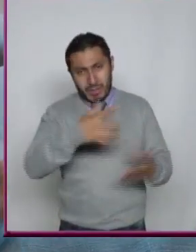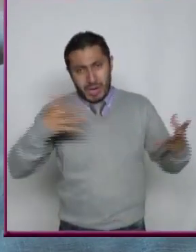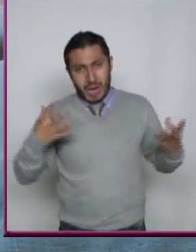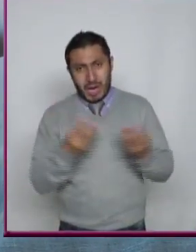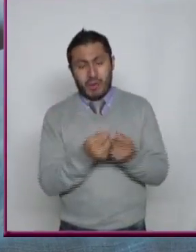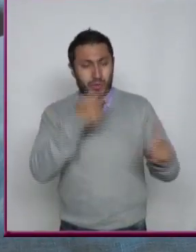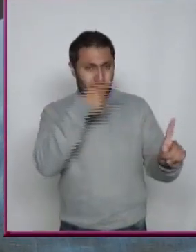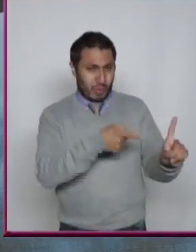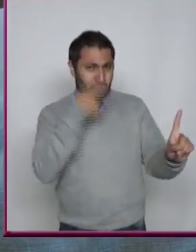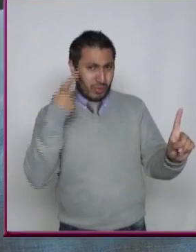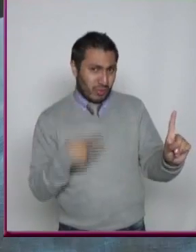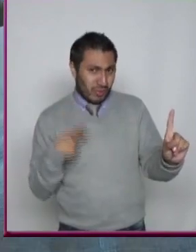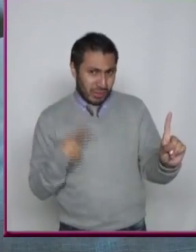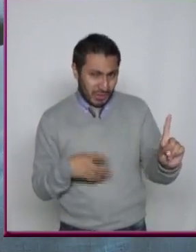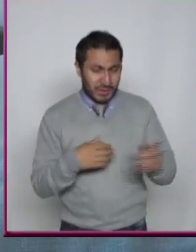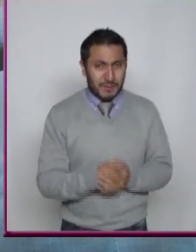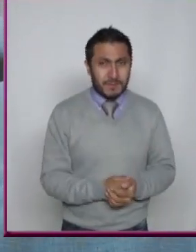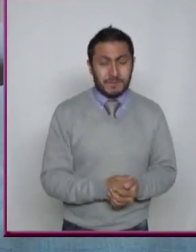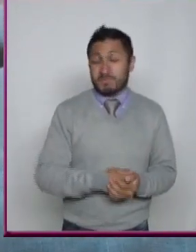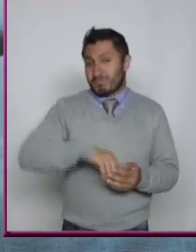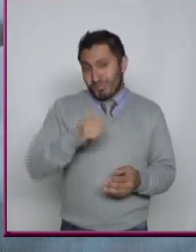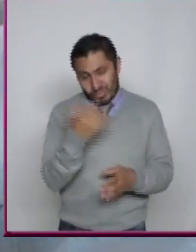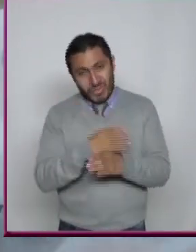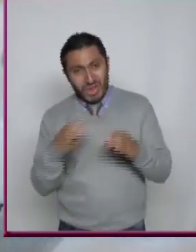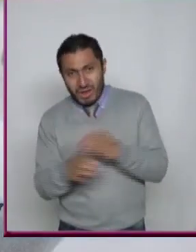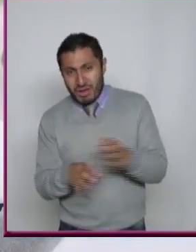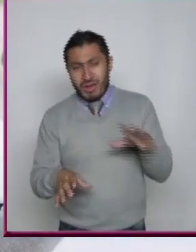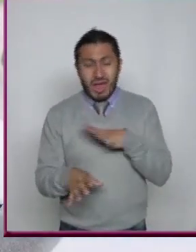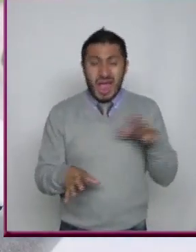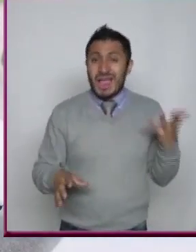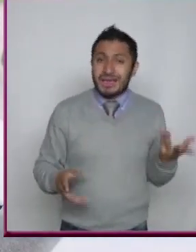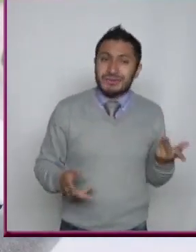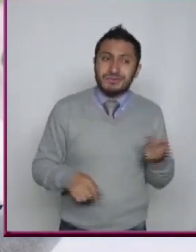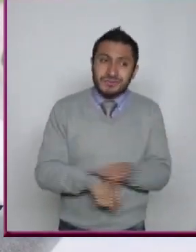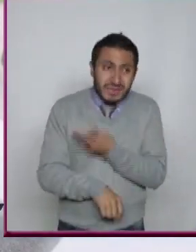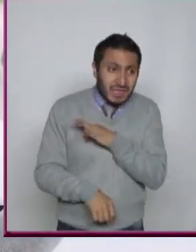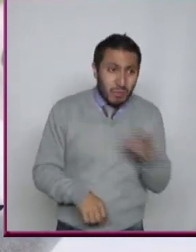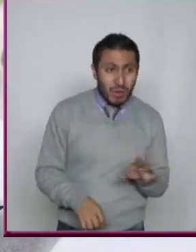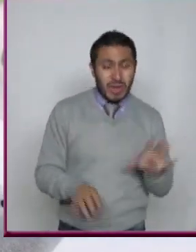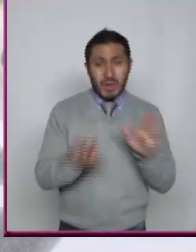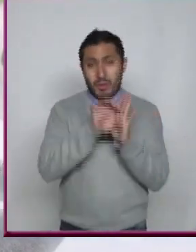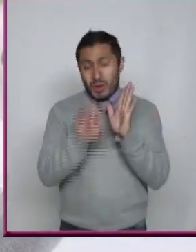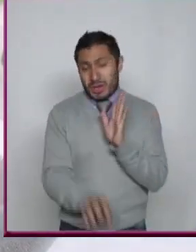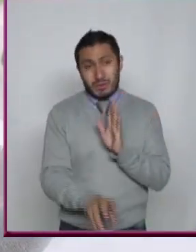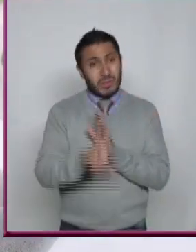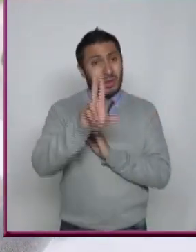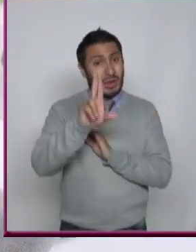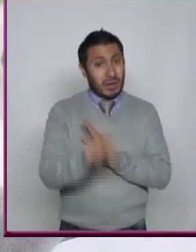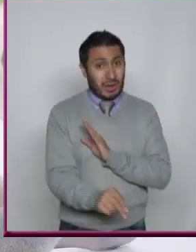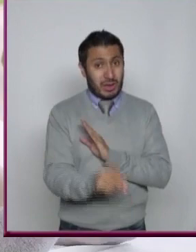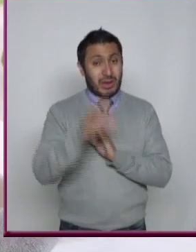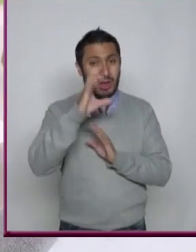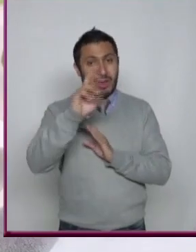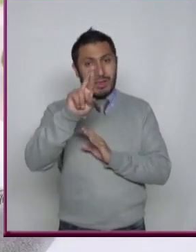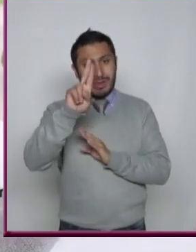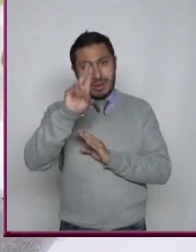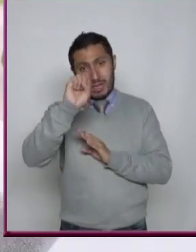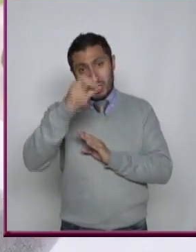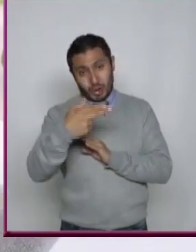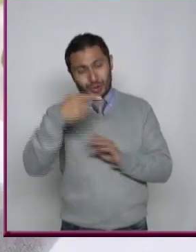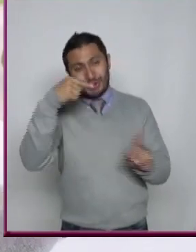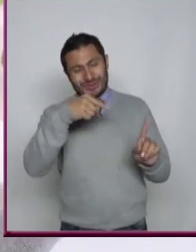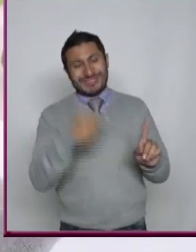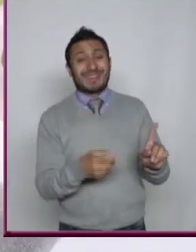esta persona, ¿no? Otra cosa que puede suceder es que si no nos miran de regreso, si nuestro crush o nuestra crush no se clava